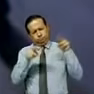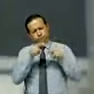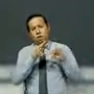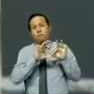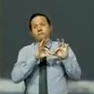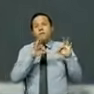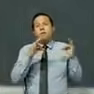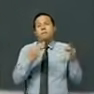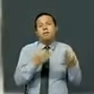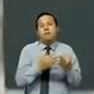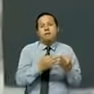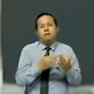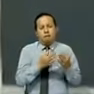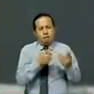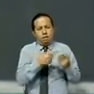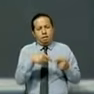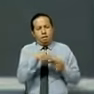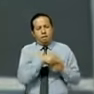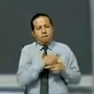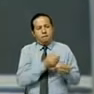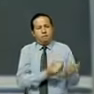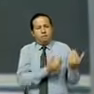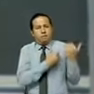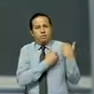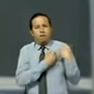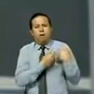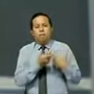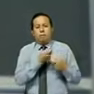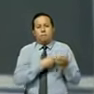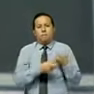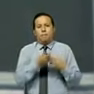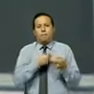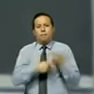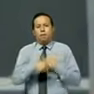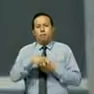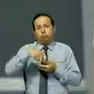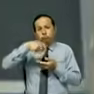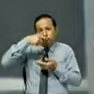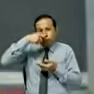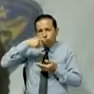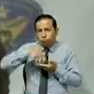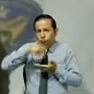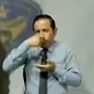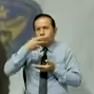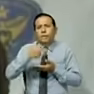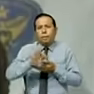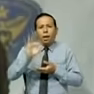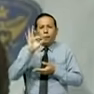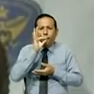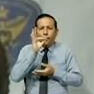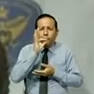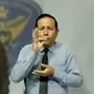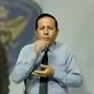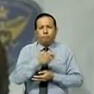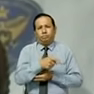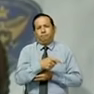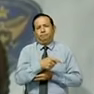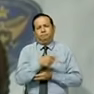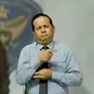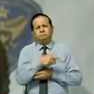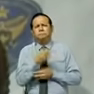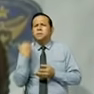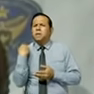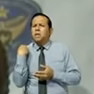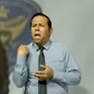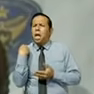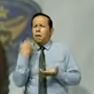familiar dedicado al microexpendio de pasta base de cocaína y marihuana tipo creepy. Tenemos productos que eran utilizados para realizar